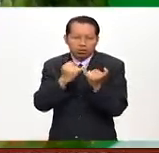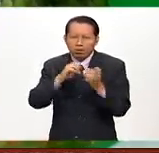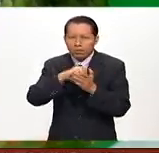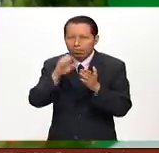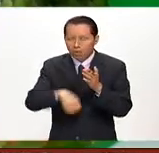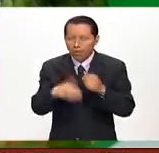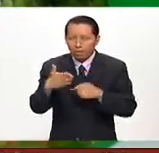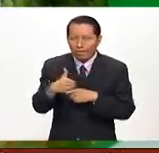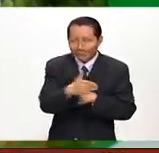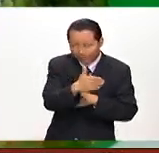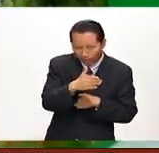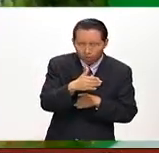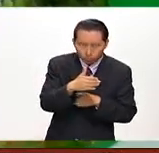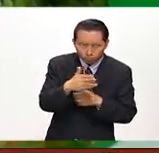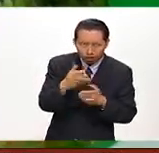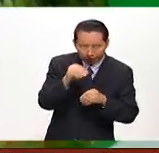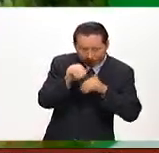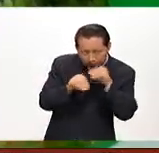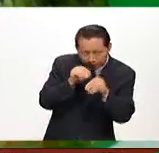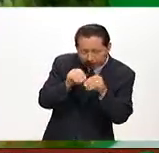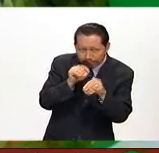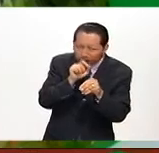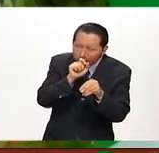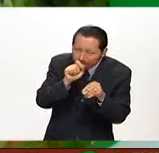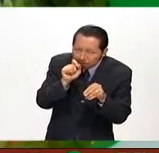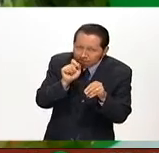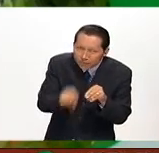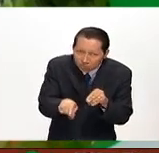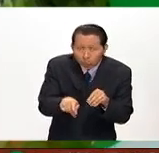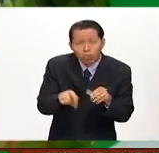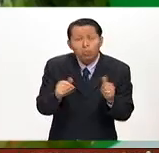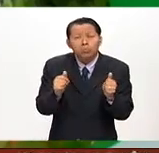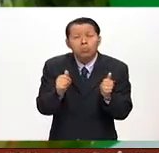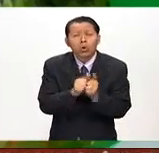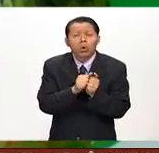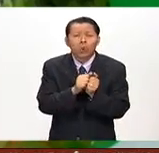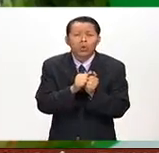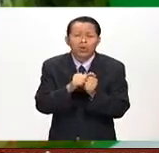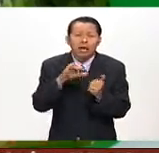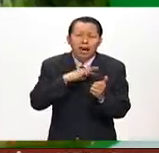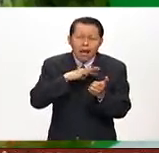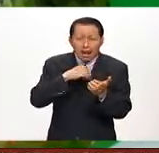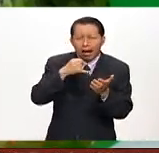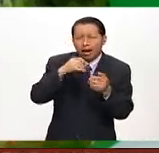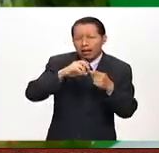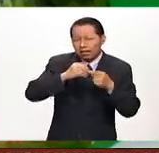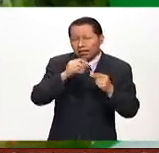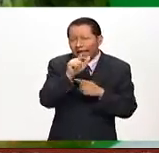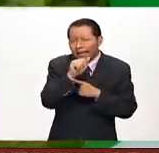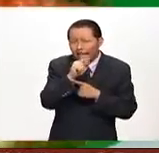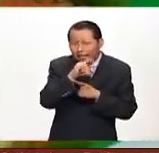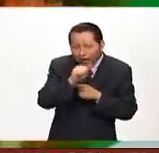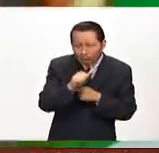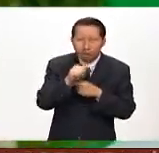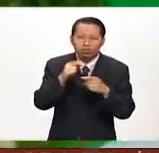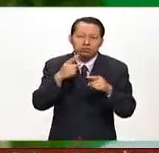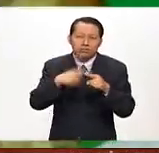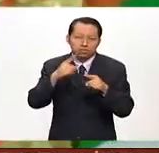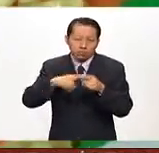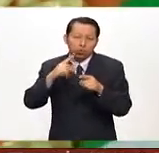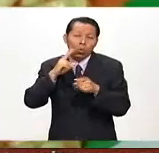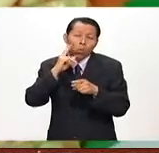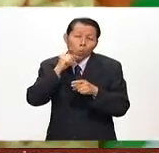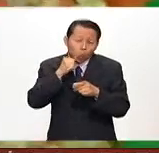de pescado, usar los mismos, pero combinados con lentejas germinadas. Jugo de limón para obtener el hierro, y si